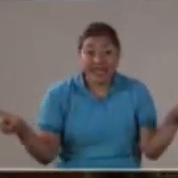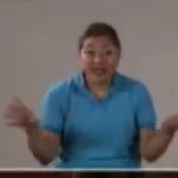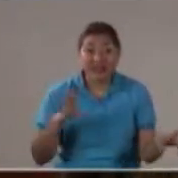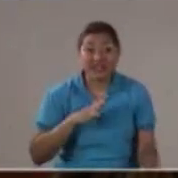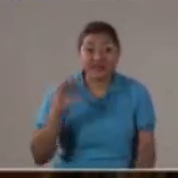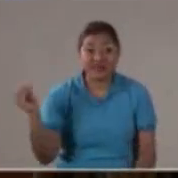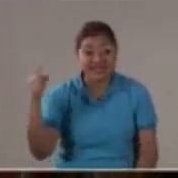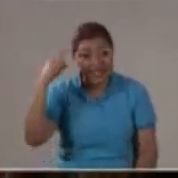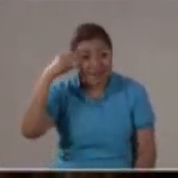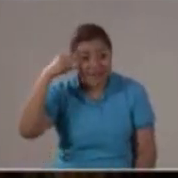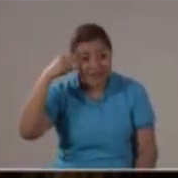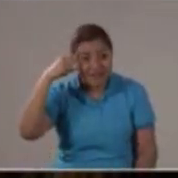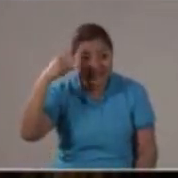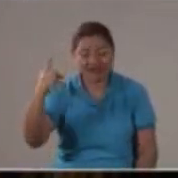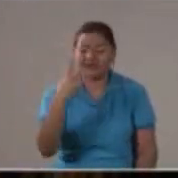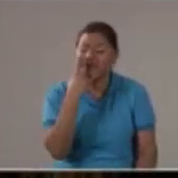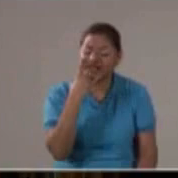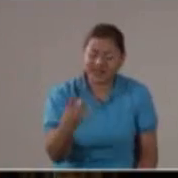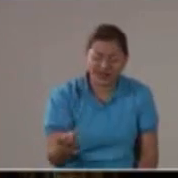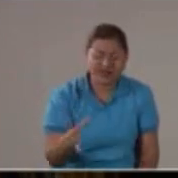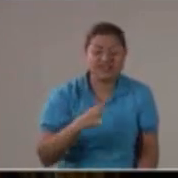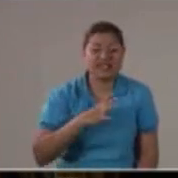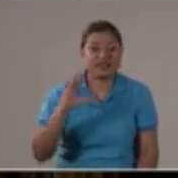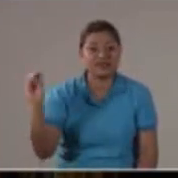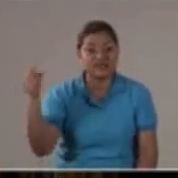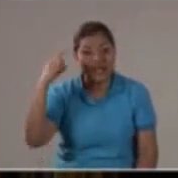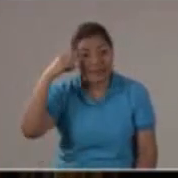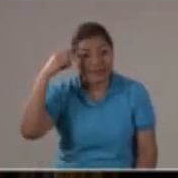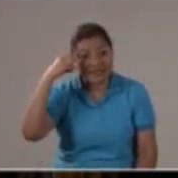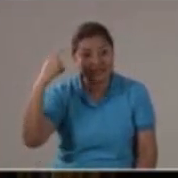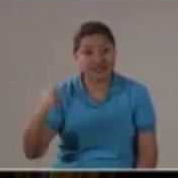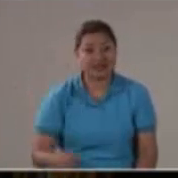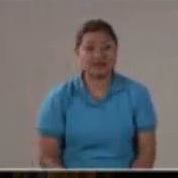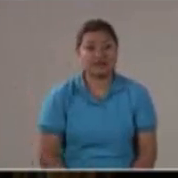pensar. Hermano, perdónenme, tenemos que pensar.